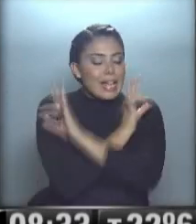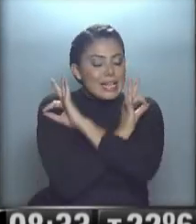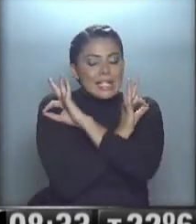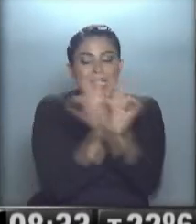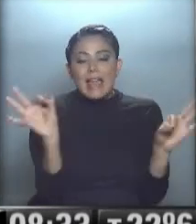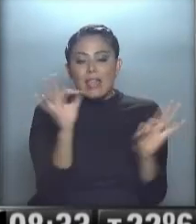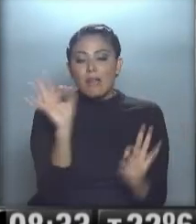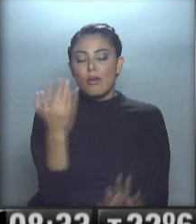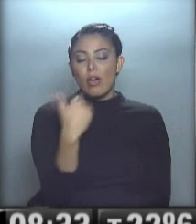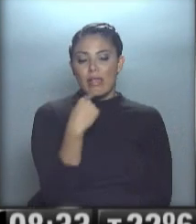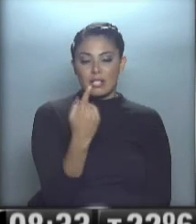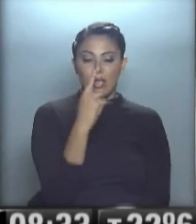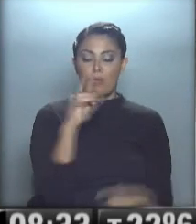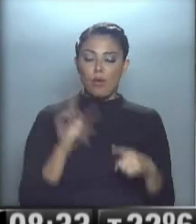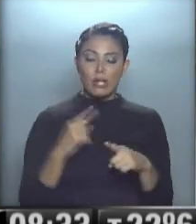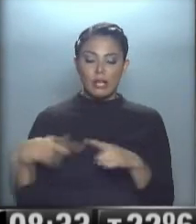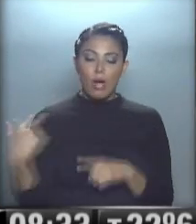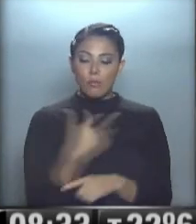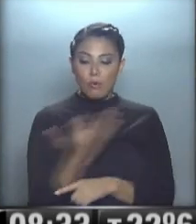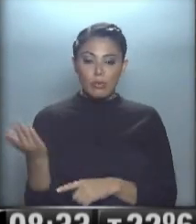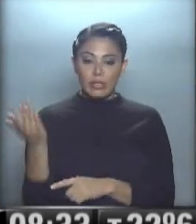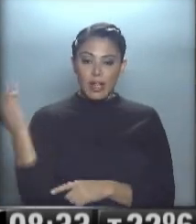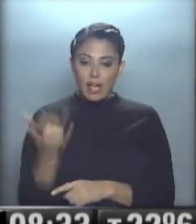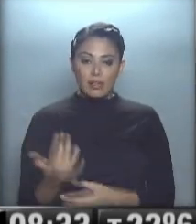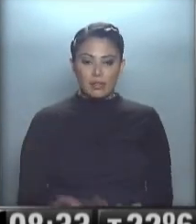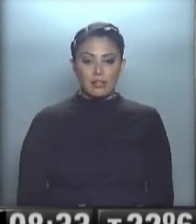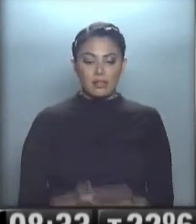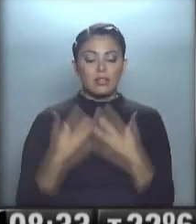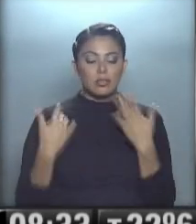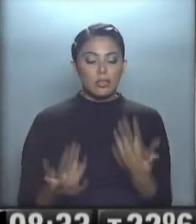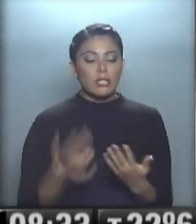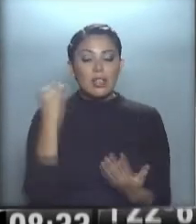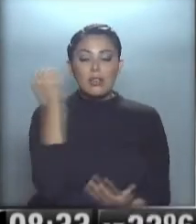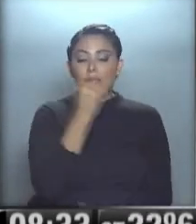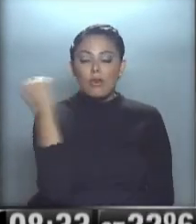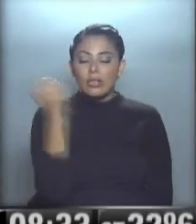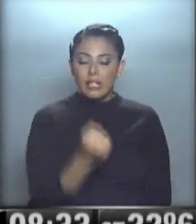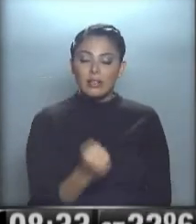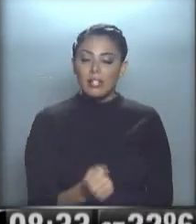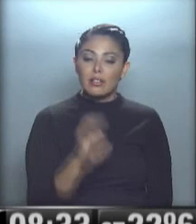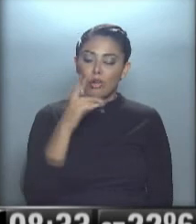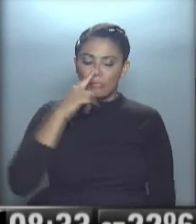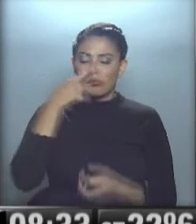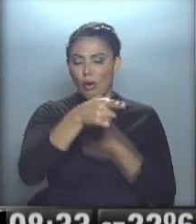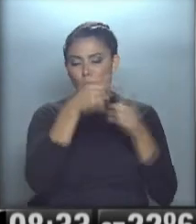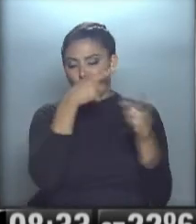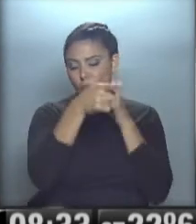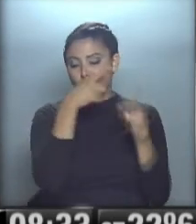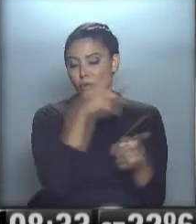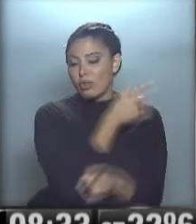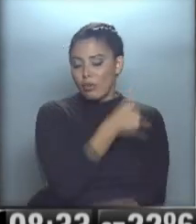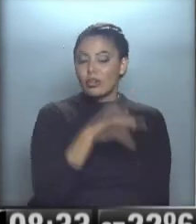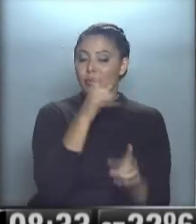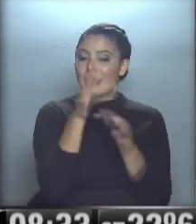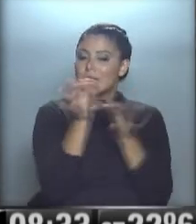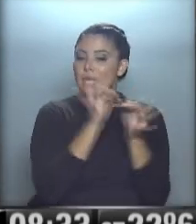estar ajeno a políticas públicas que estimulen ello. Por eso es muy importante tener en cuenta los ataques especulativos y las